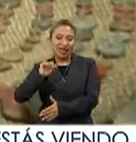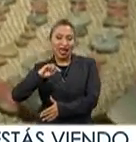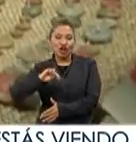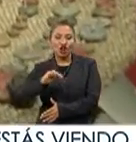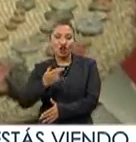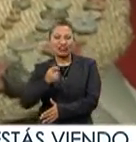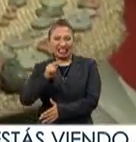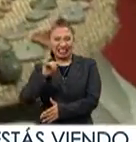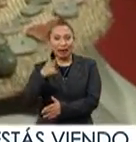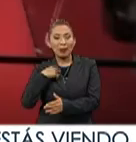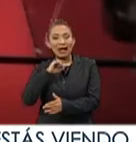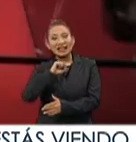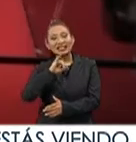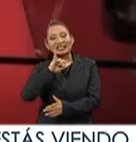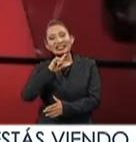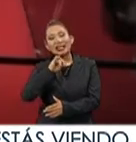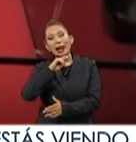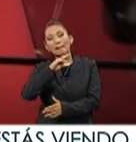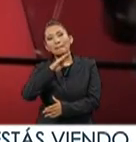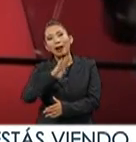para llevarnos a Xibalbá.